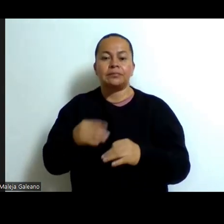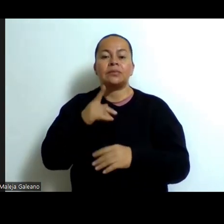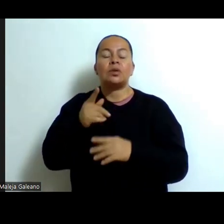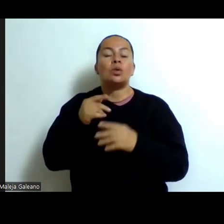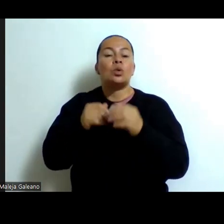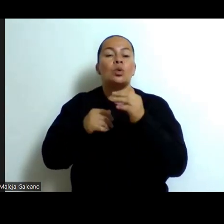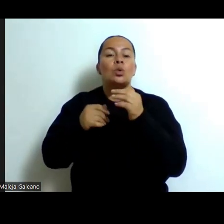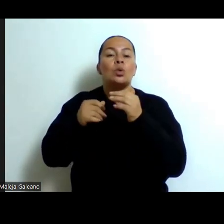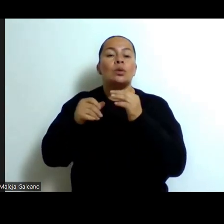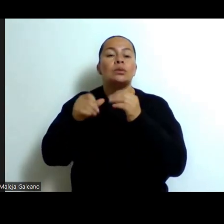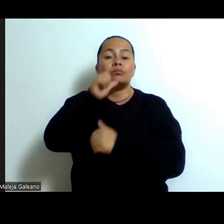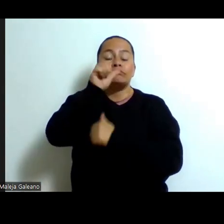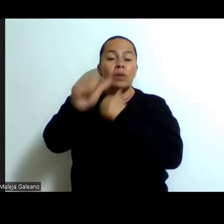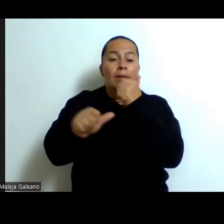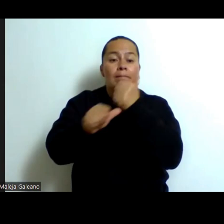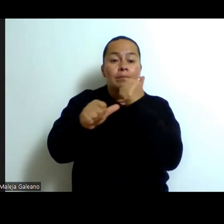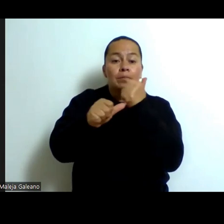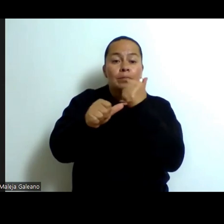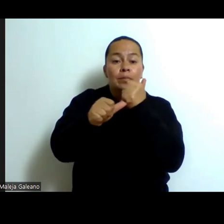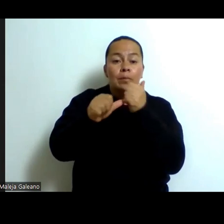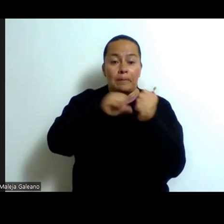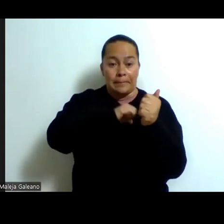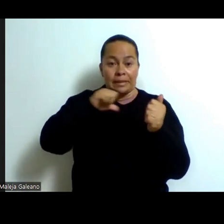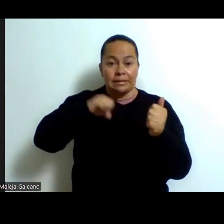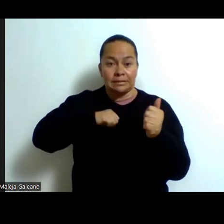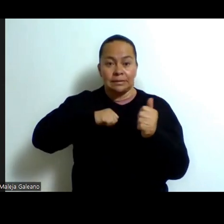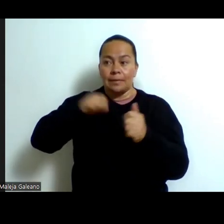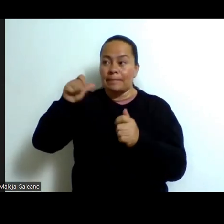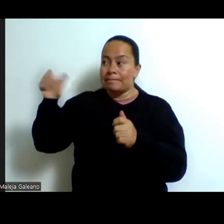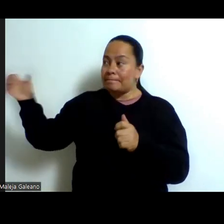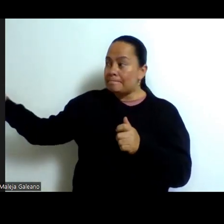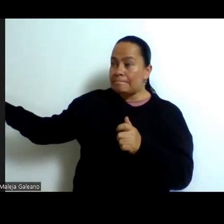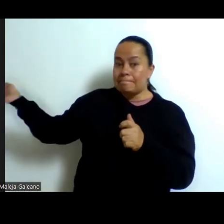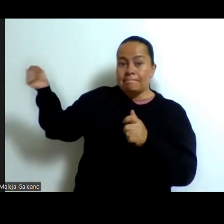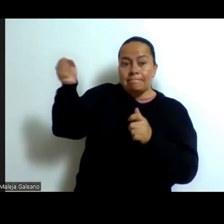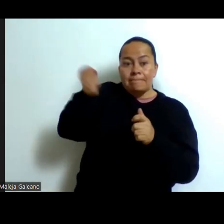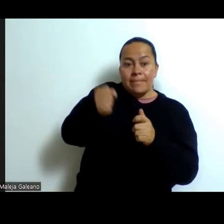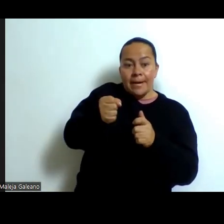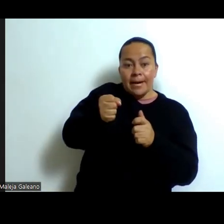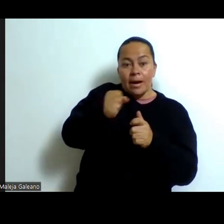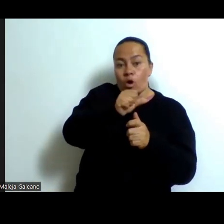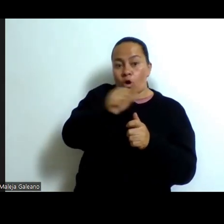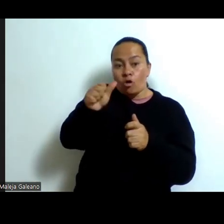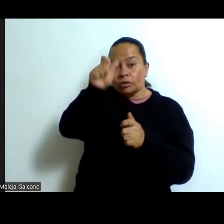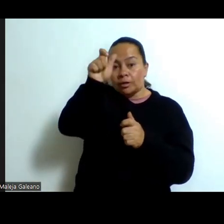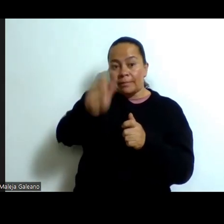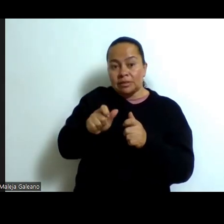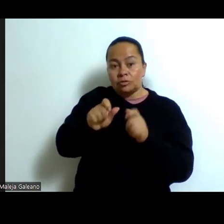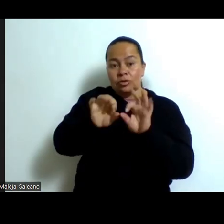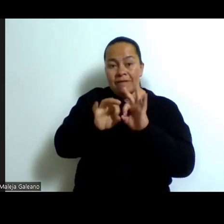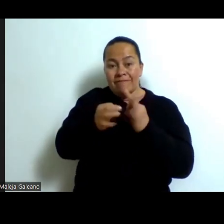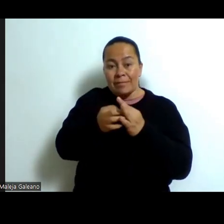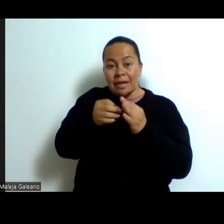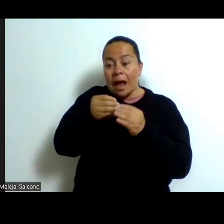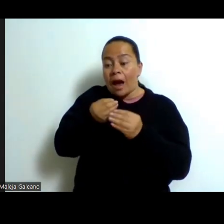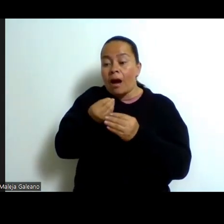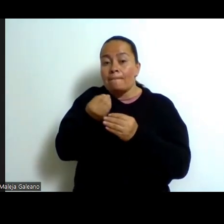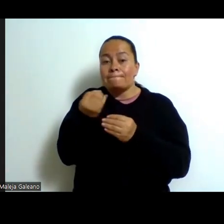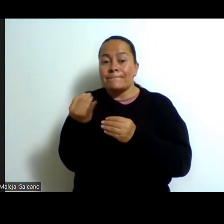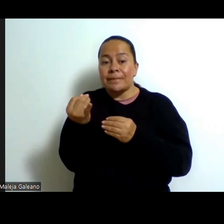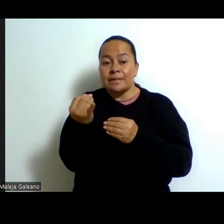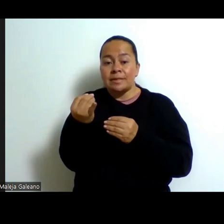es es Es aquella persona externa a la familia que tiene un reconocimiento económico